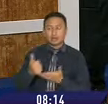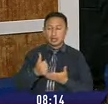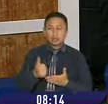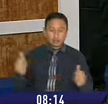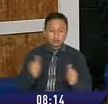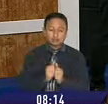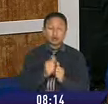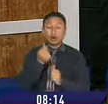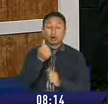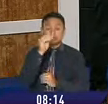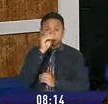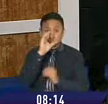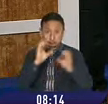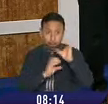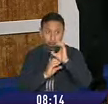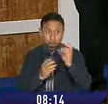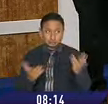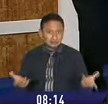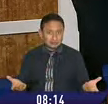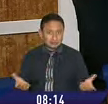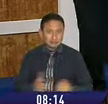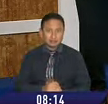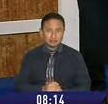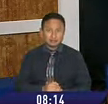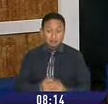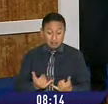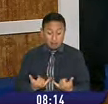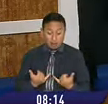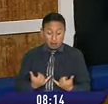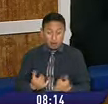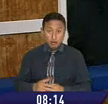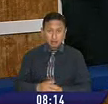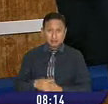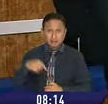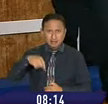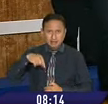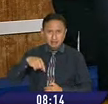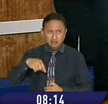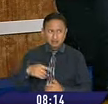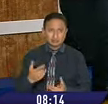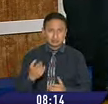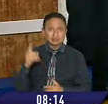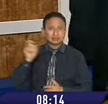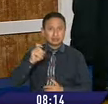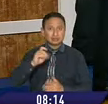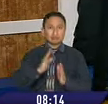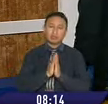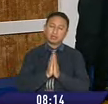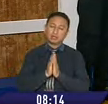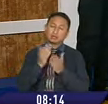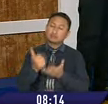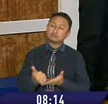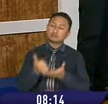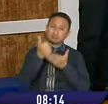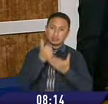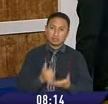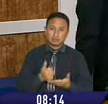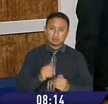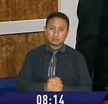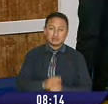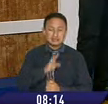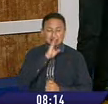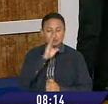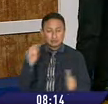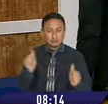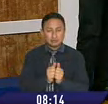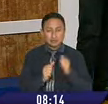una transferencia, por último? Claro que sí, en estas circunstancias en las que estamos viviendo es necesario pedir la ayuda y el